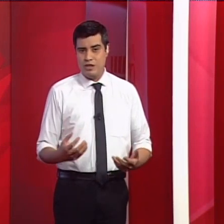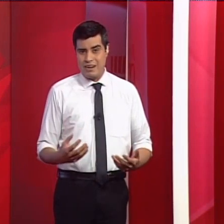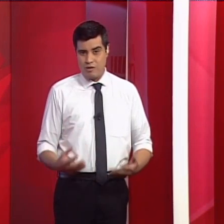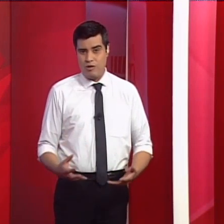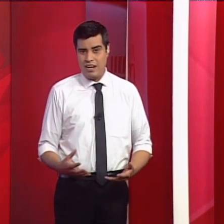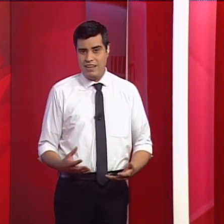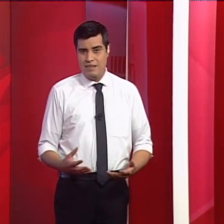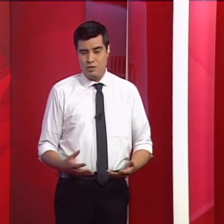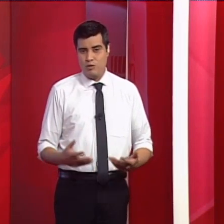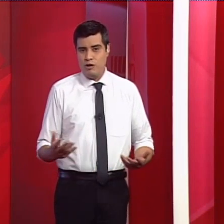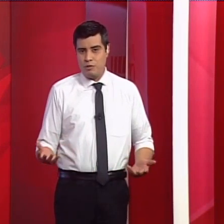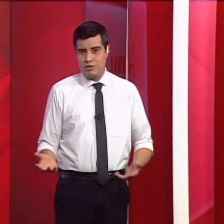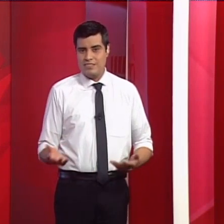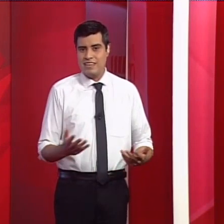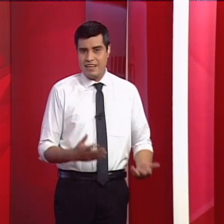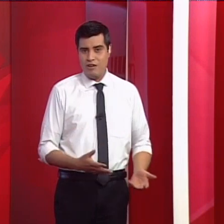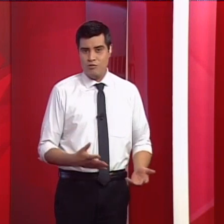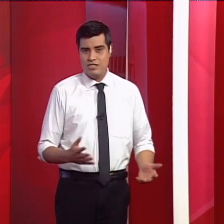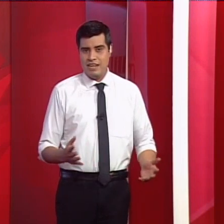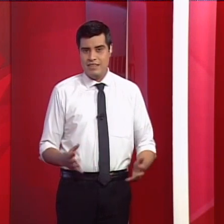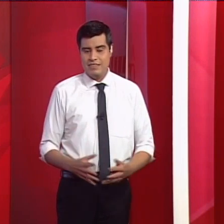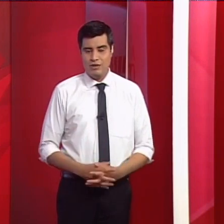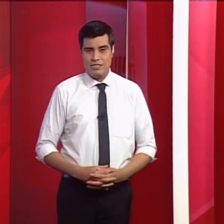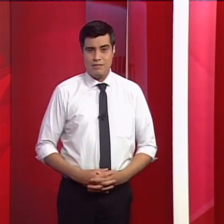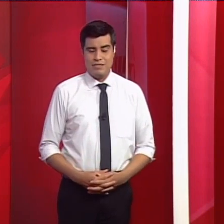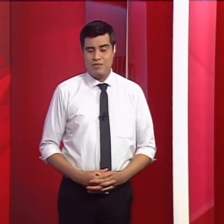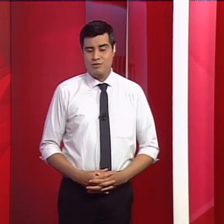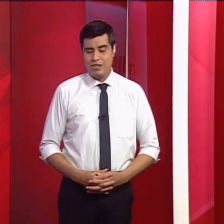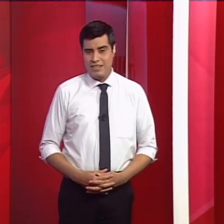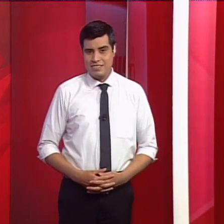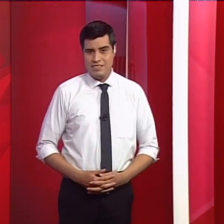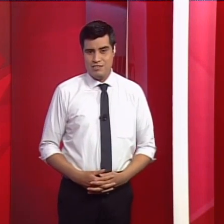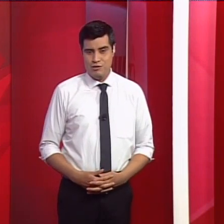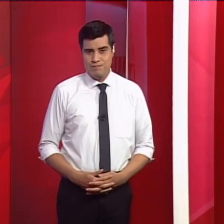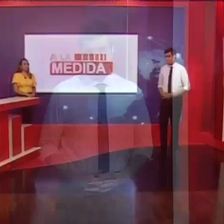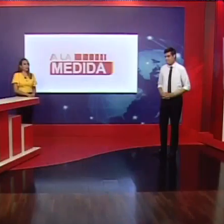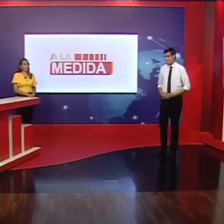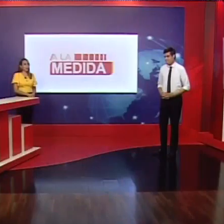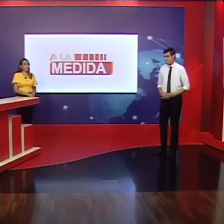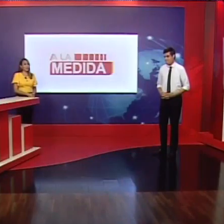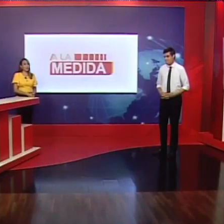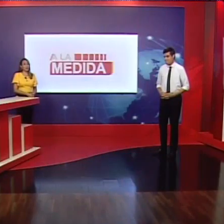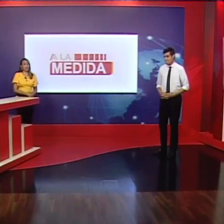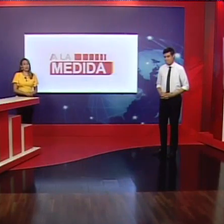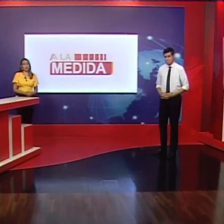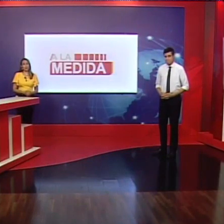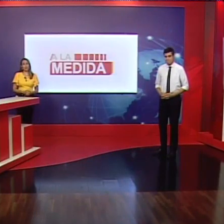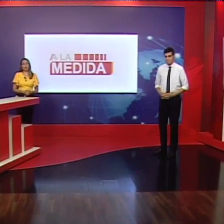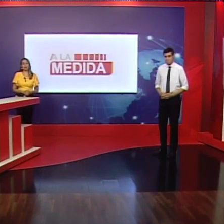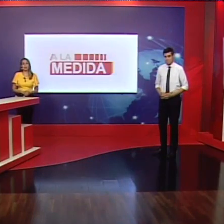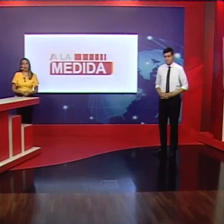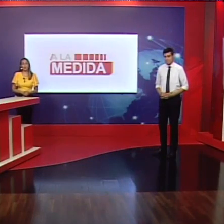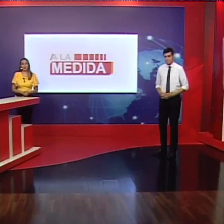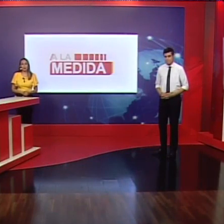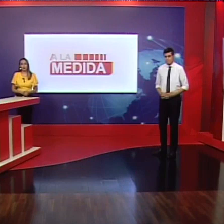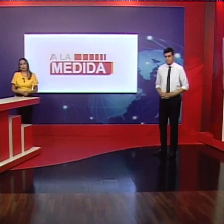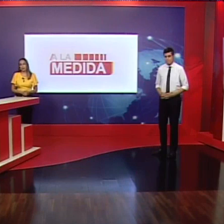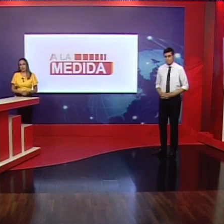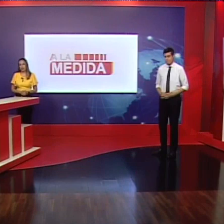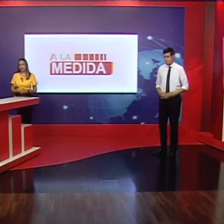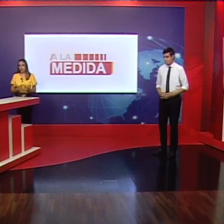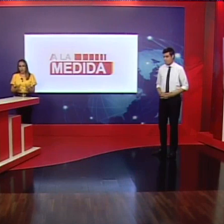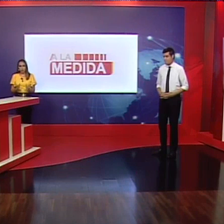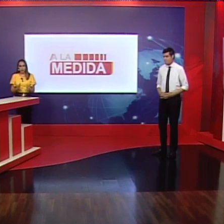de pintura roja bueno una protesta en contra de lo que está pasando en ucrania están de jour va a ser interesante también esta parte